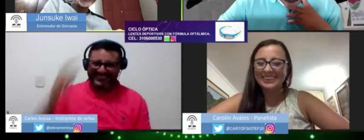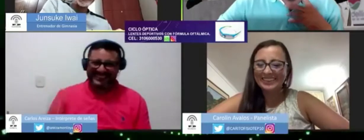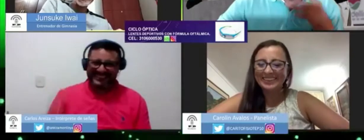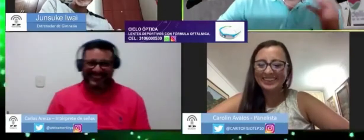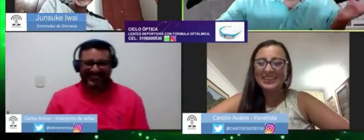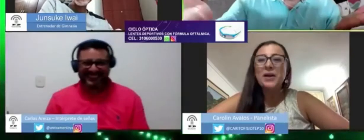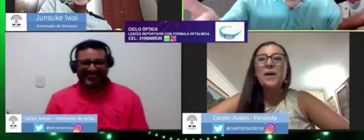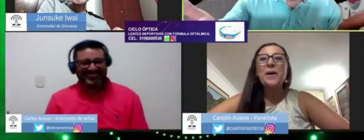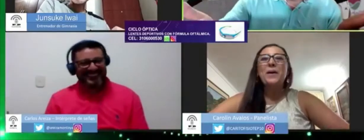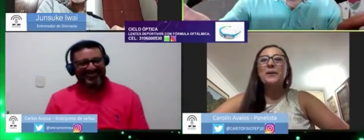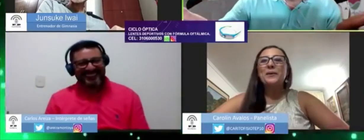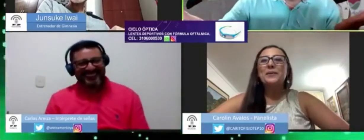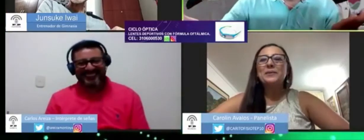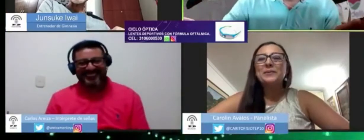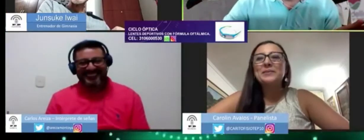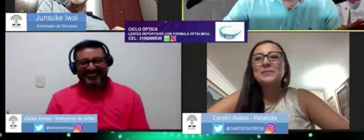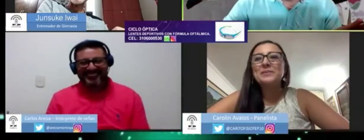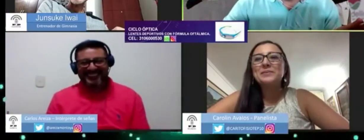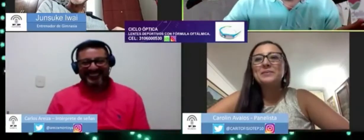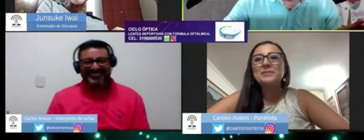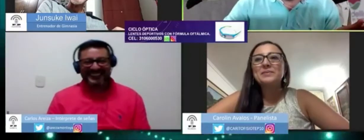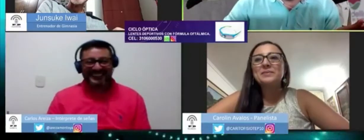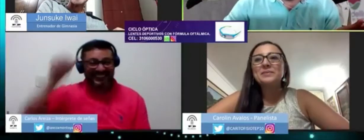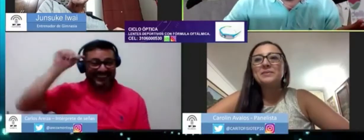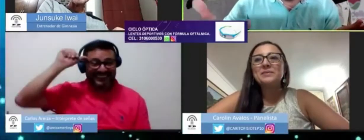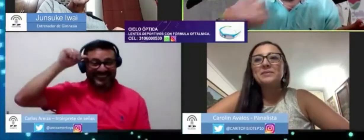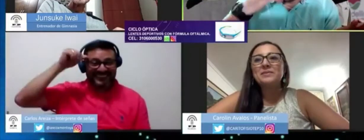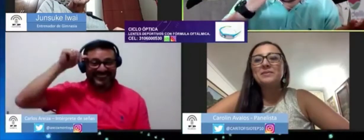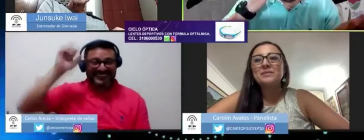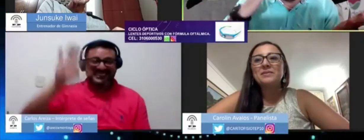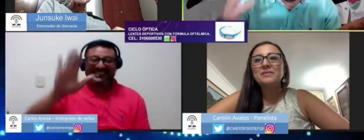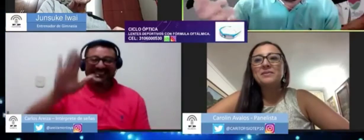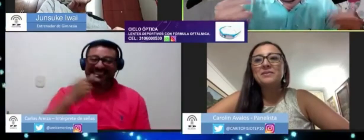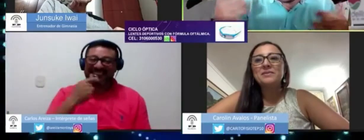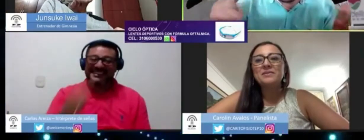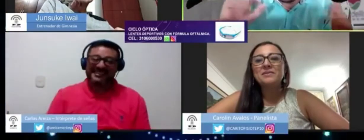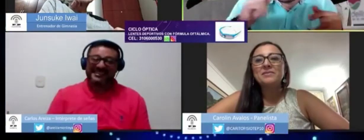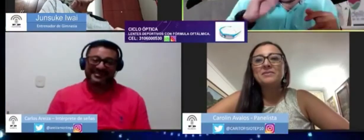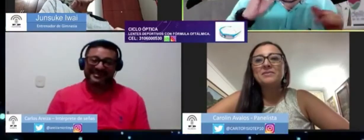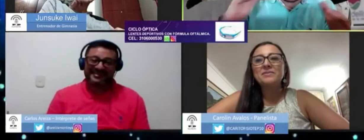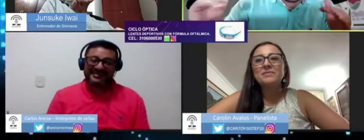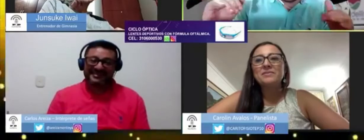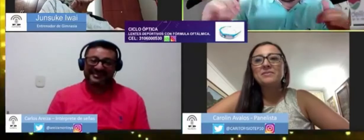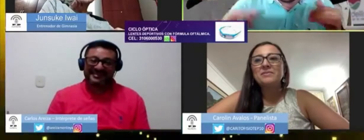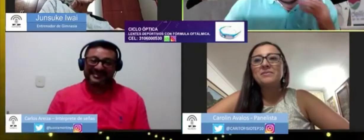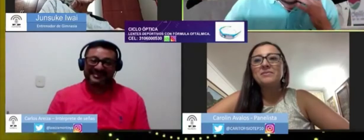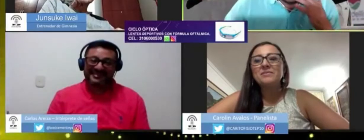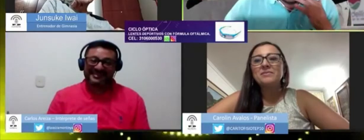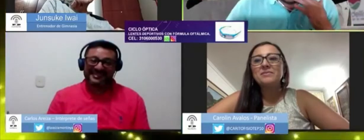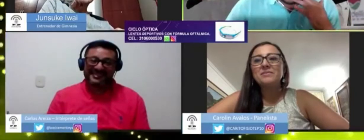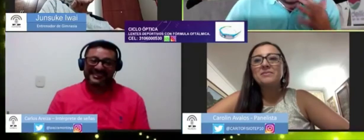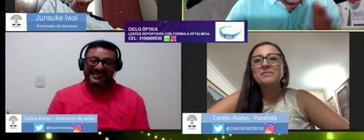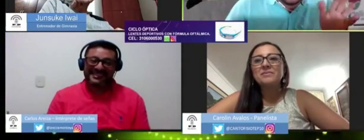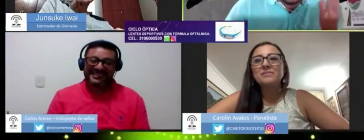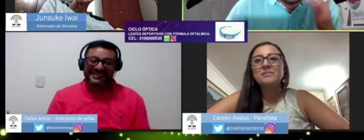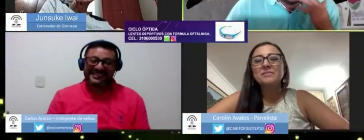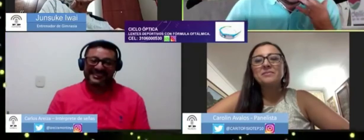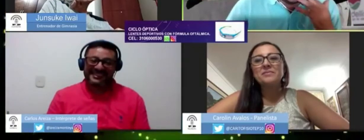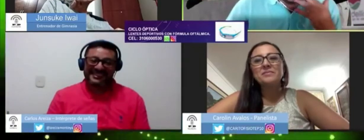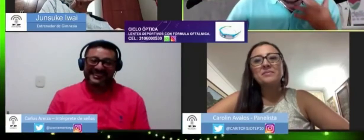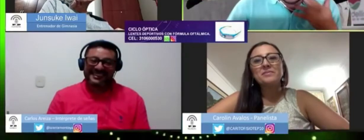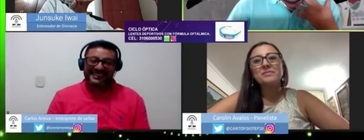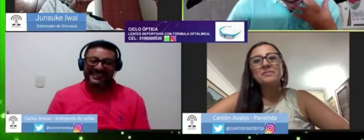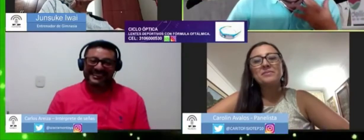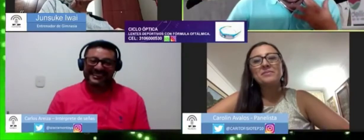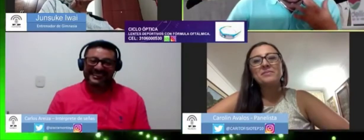¿Y recuerda alguno de su país o eso no se siente tanto allá? Con la filosofía hay algo, frases que van durante